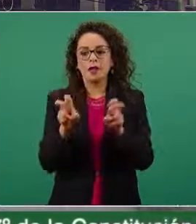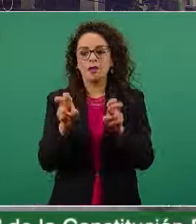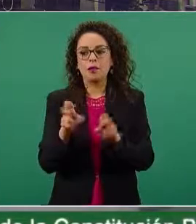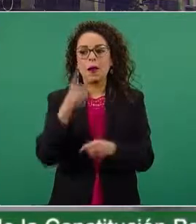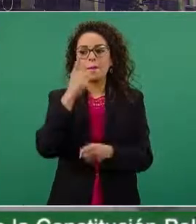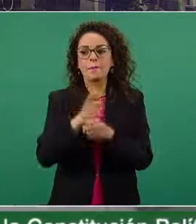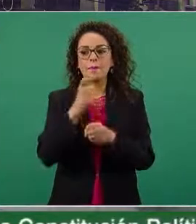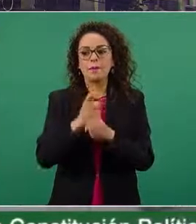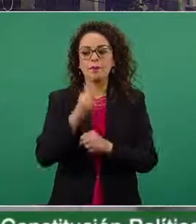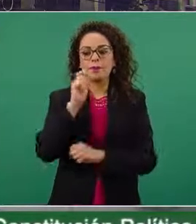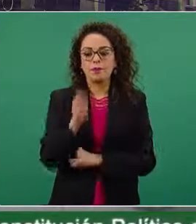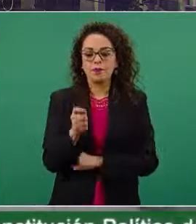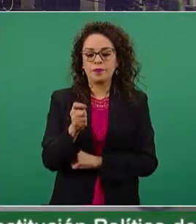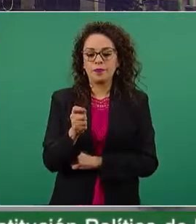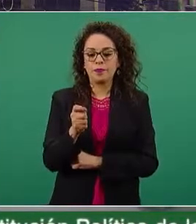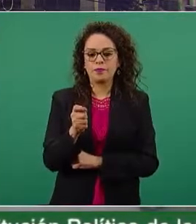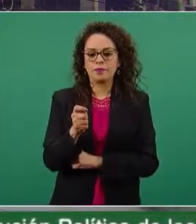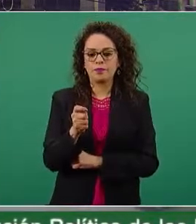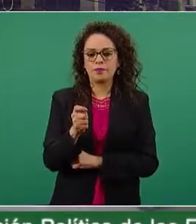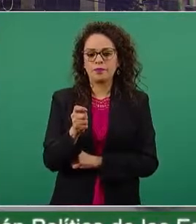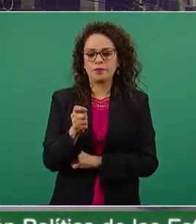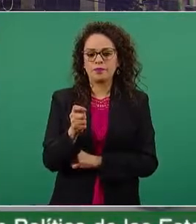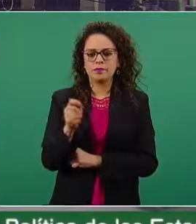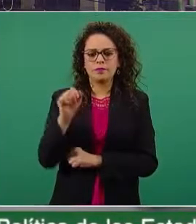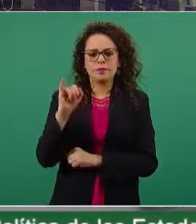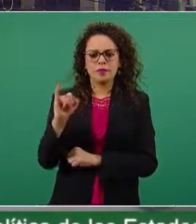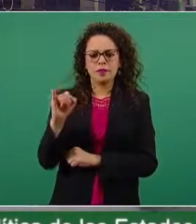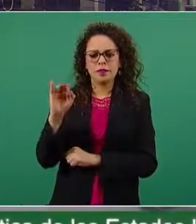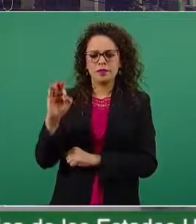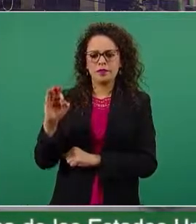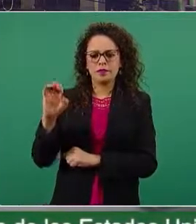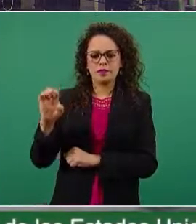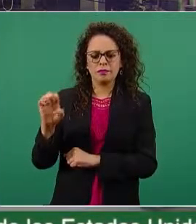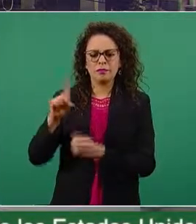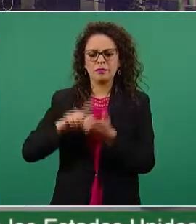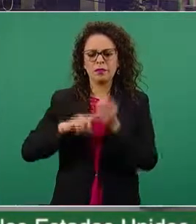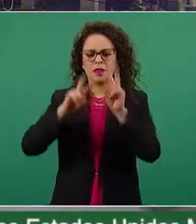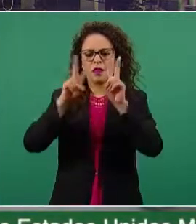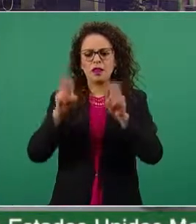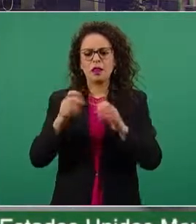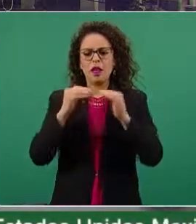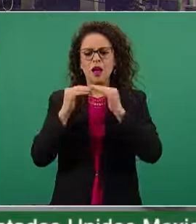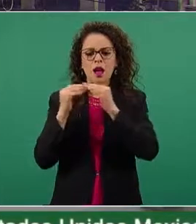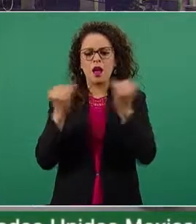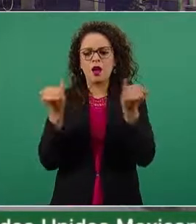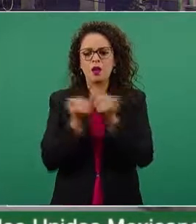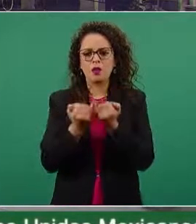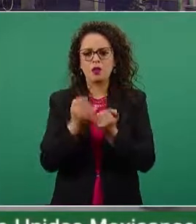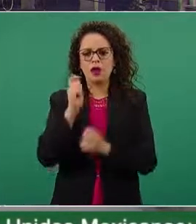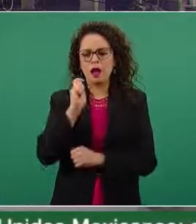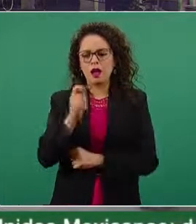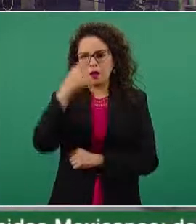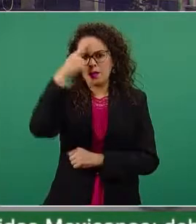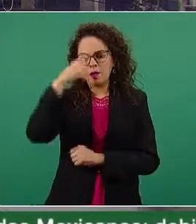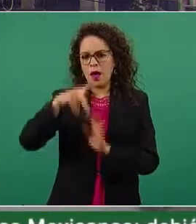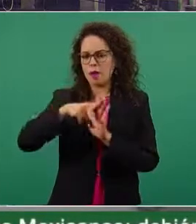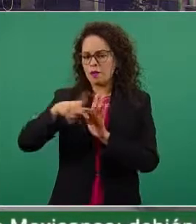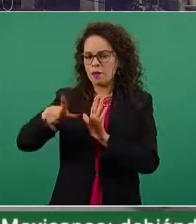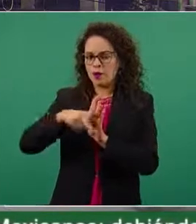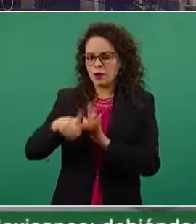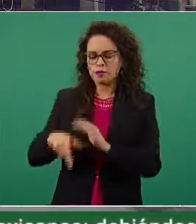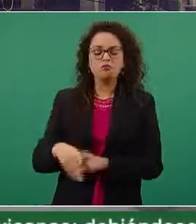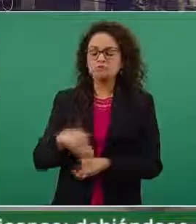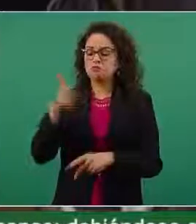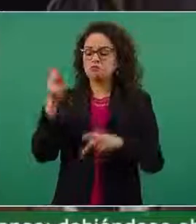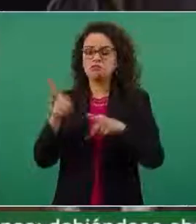primero, Instituto Federal Electoral, tema equidad de información y libertad de prensa. Nos coartan el derecho al acceso a